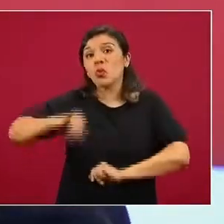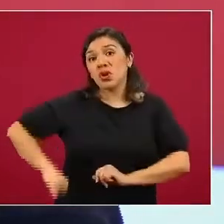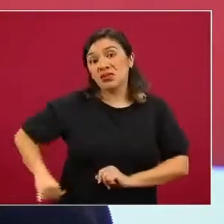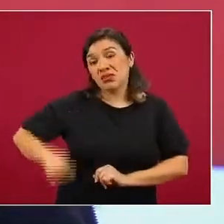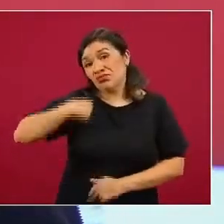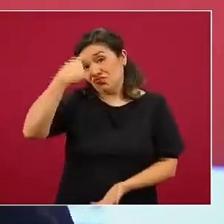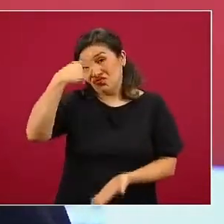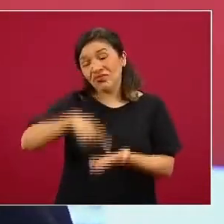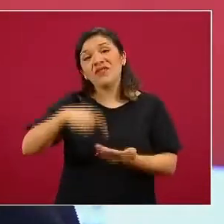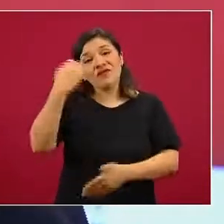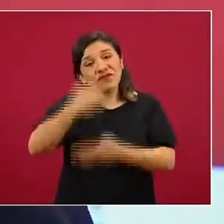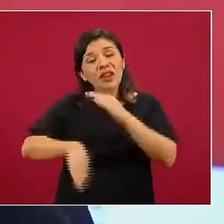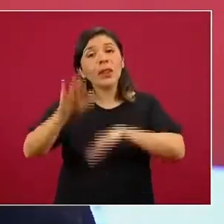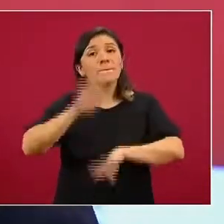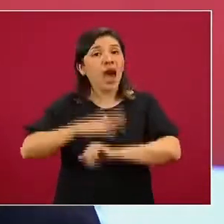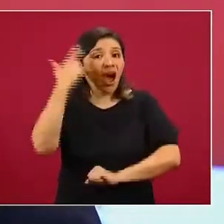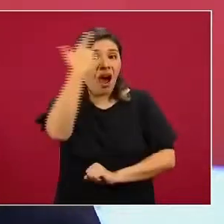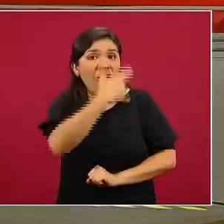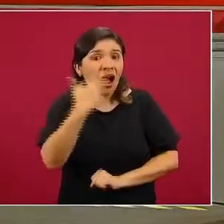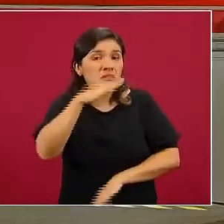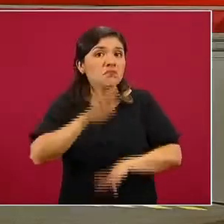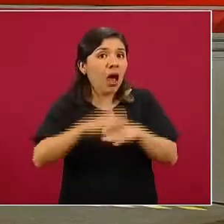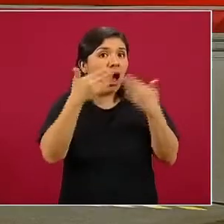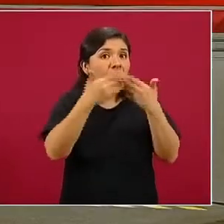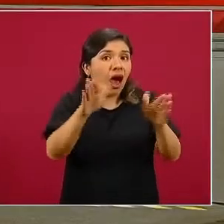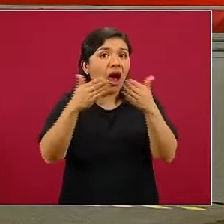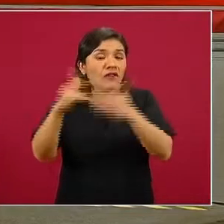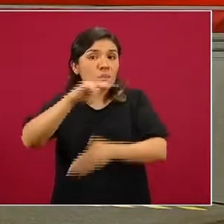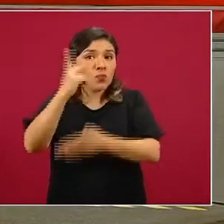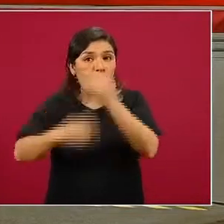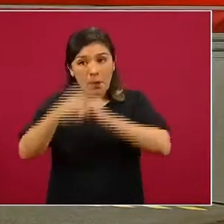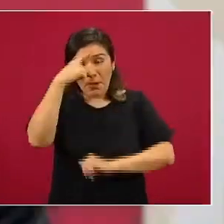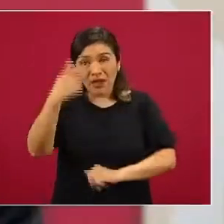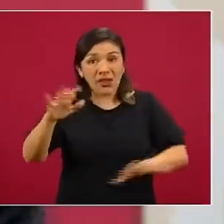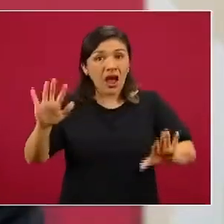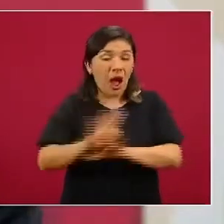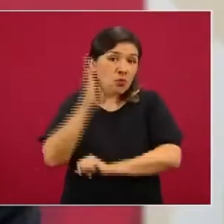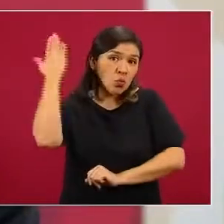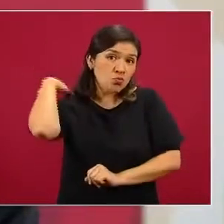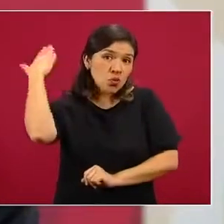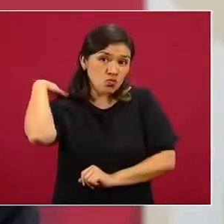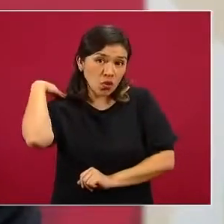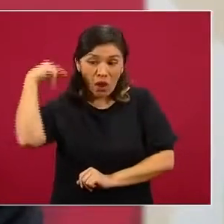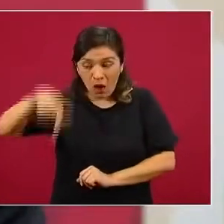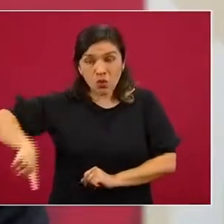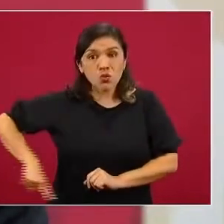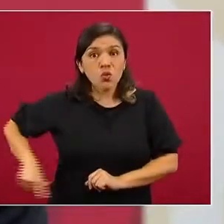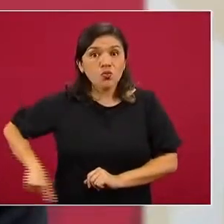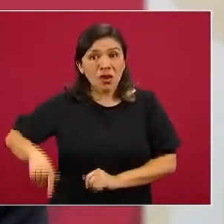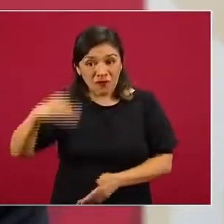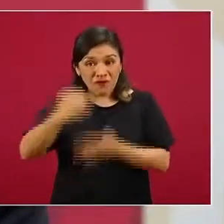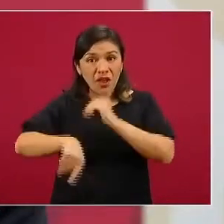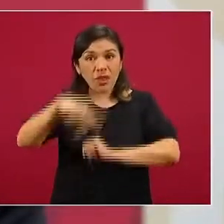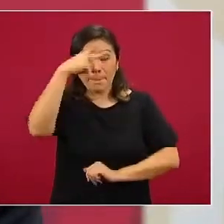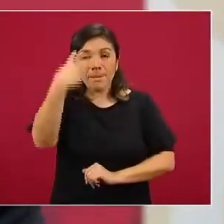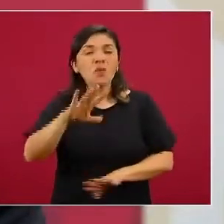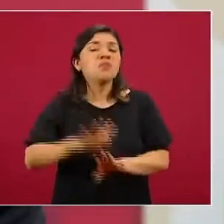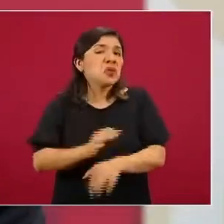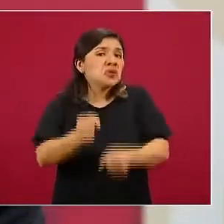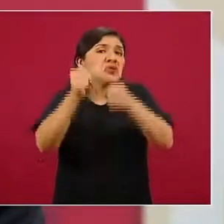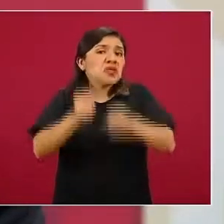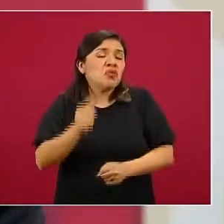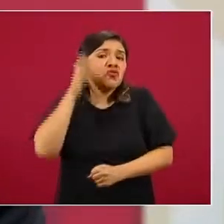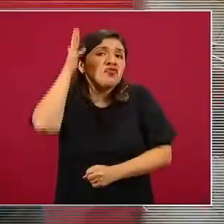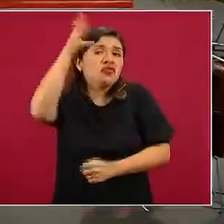que tenemos que revisar que se abran más programas de trasplante de pulmón públicos en México, porque seguramente